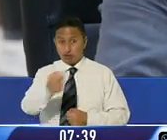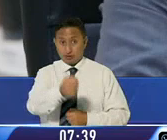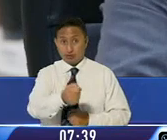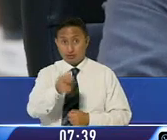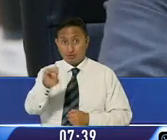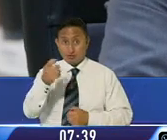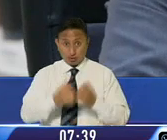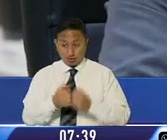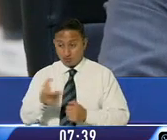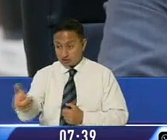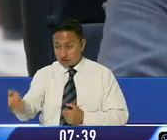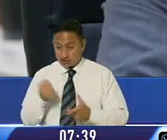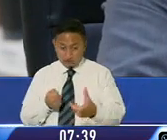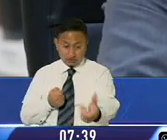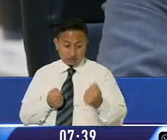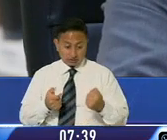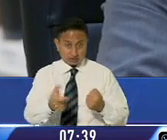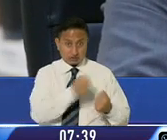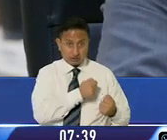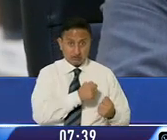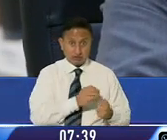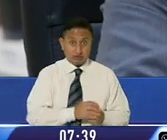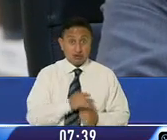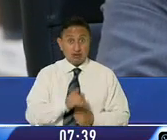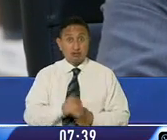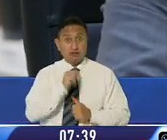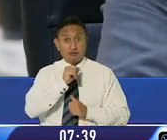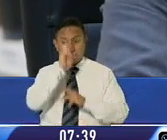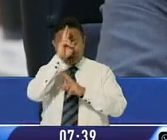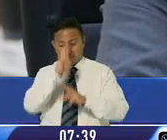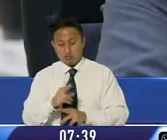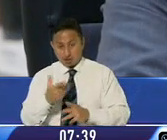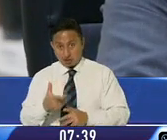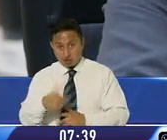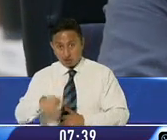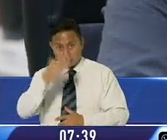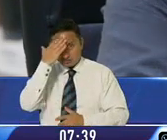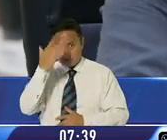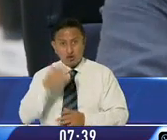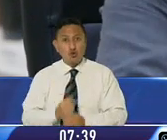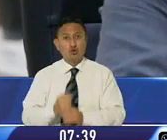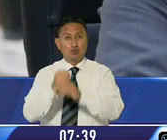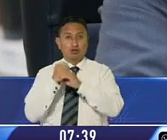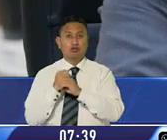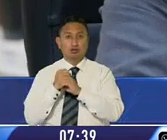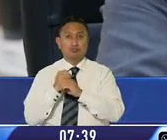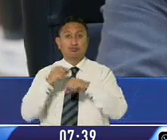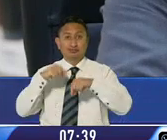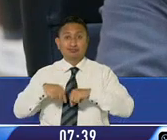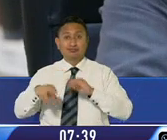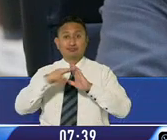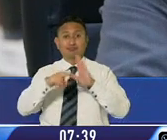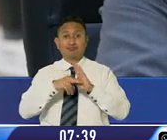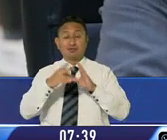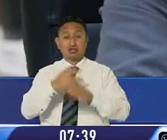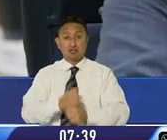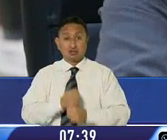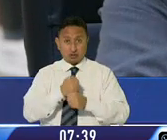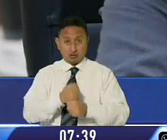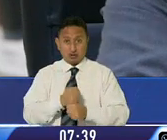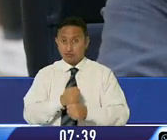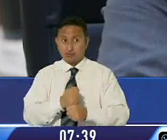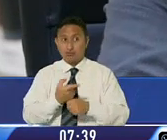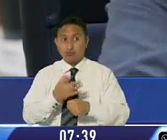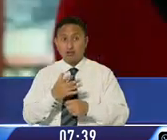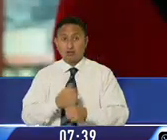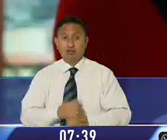eventos deportivos que no cumplan de manera obligatoria, no solo con los protocolos de bioseguridad, sino